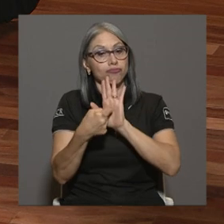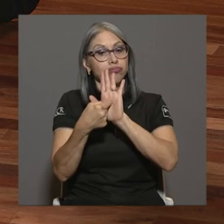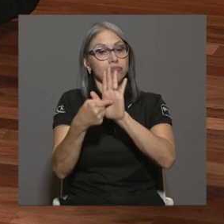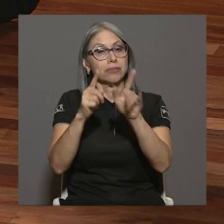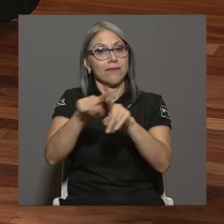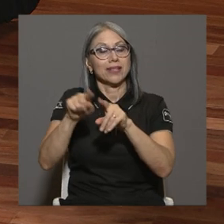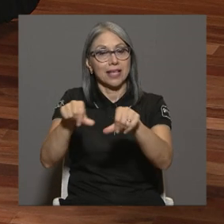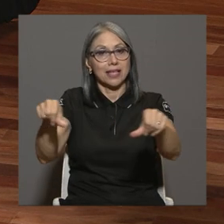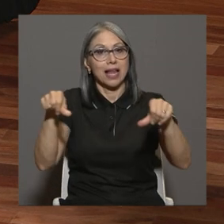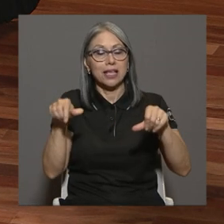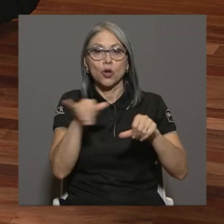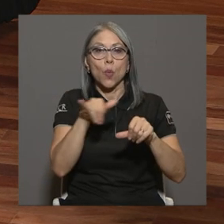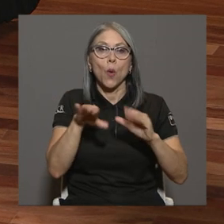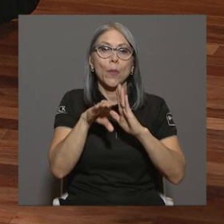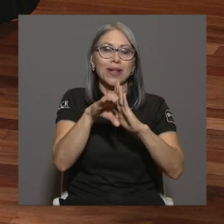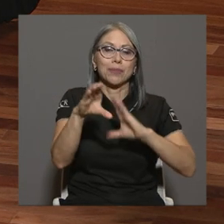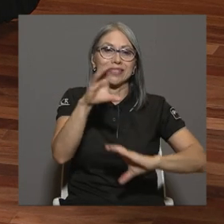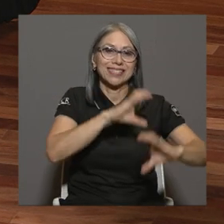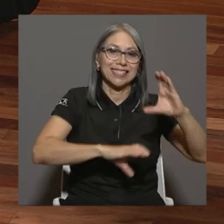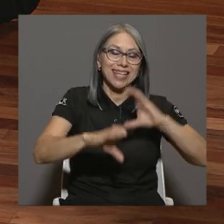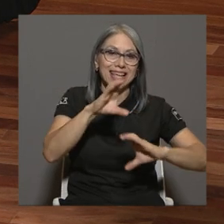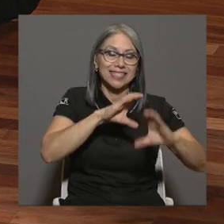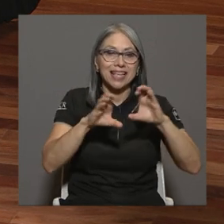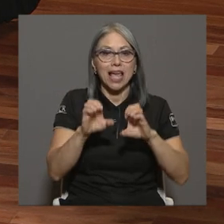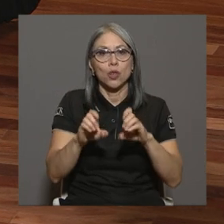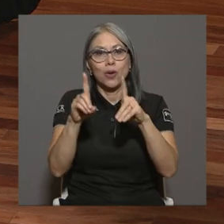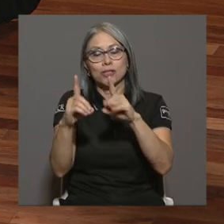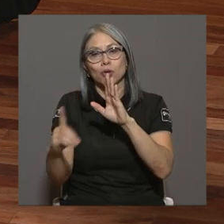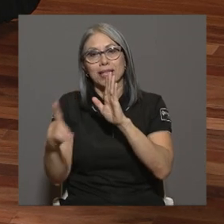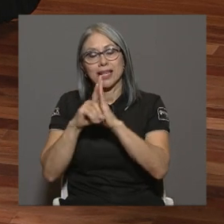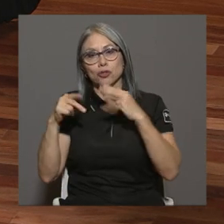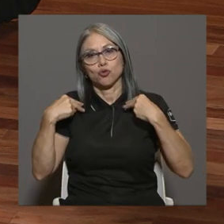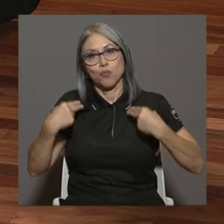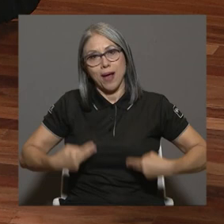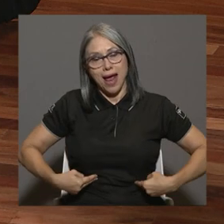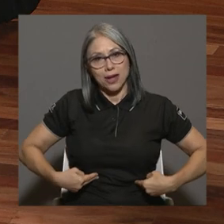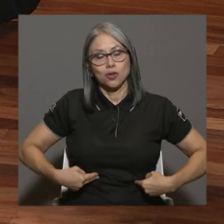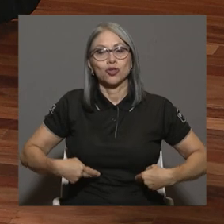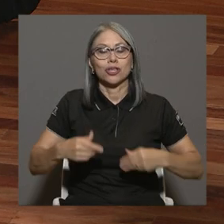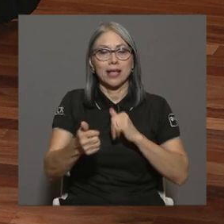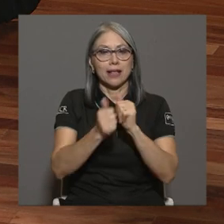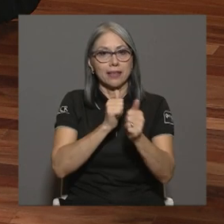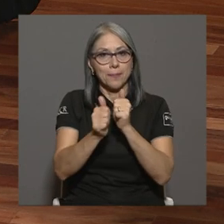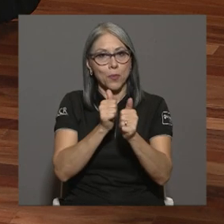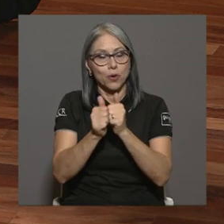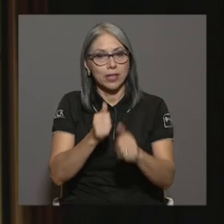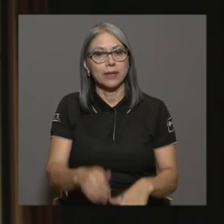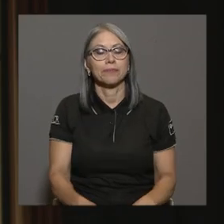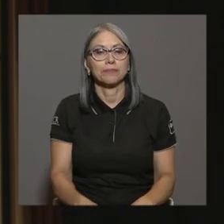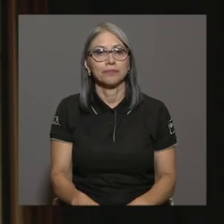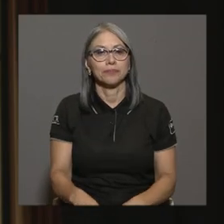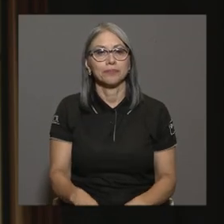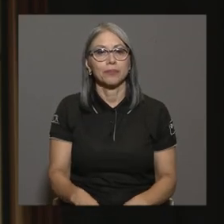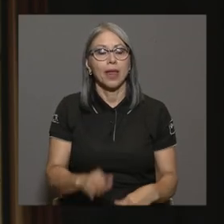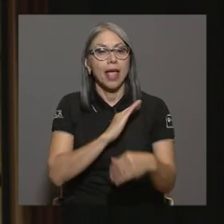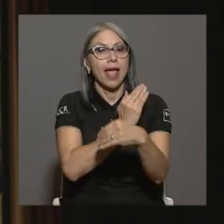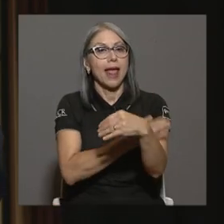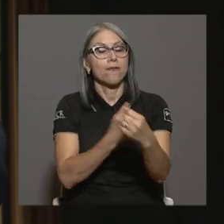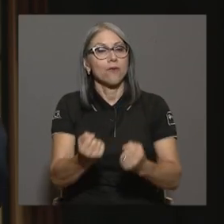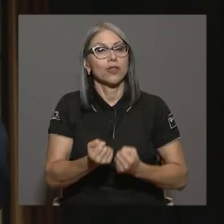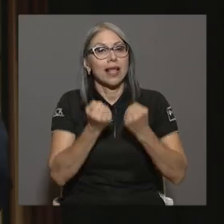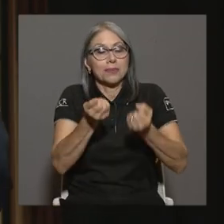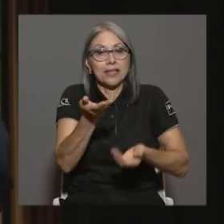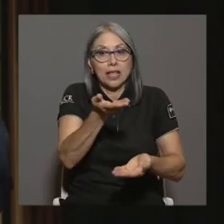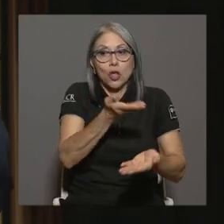la ciencia, la educación, los derechos humanos y el deporte. El fortalecimiento